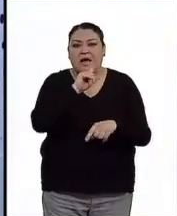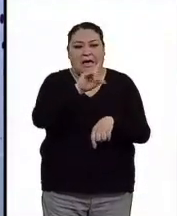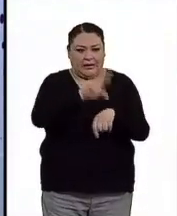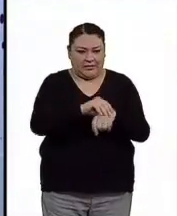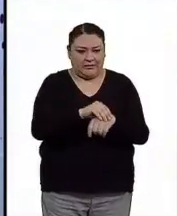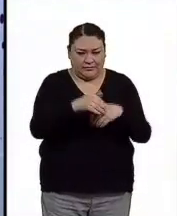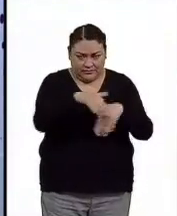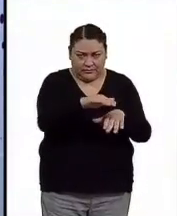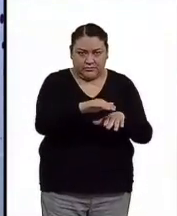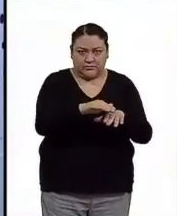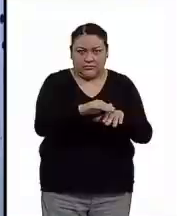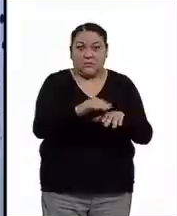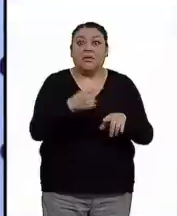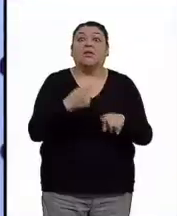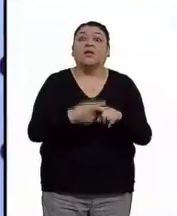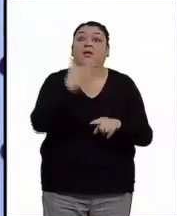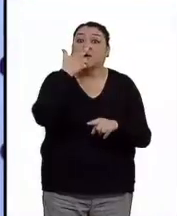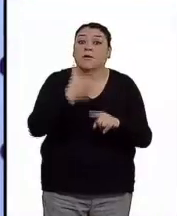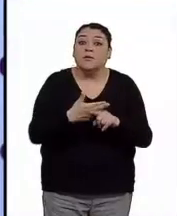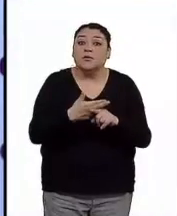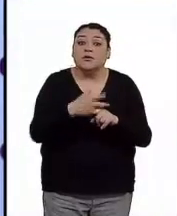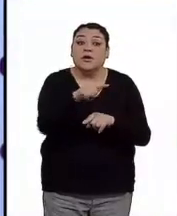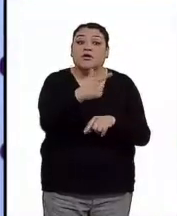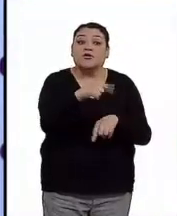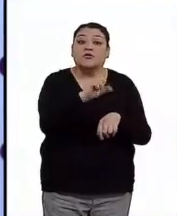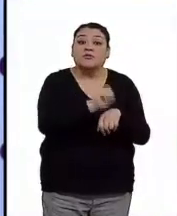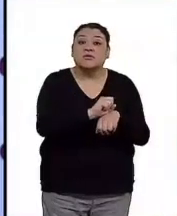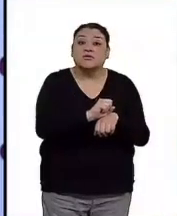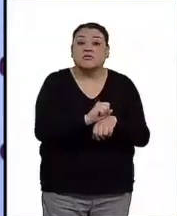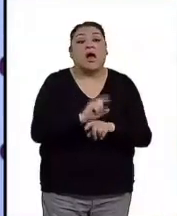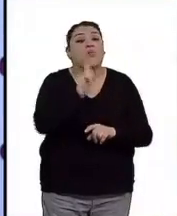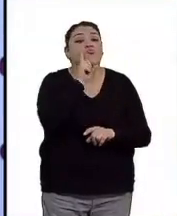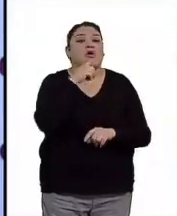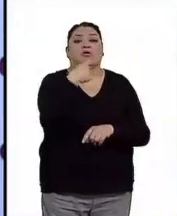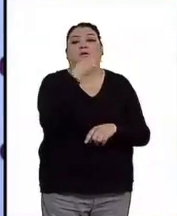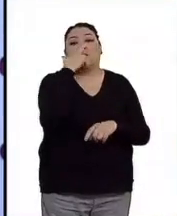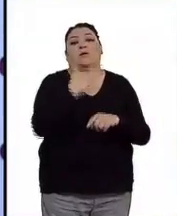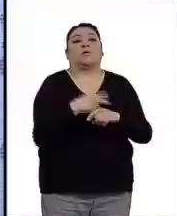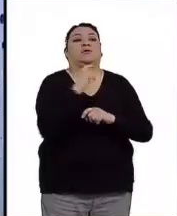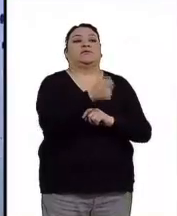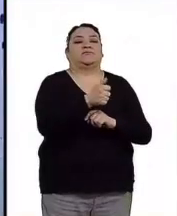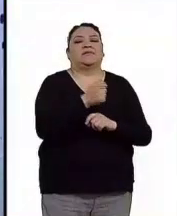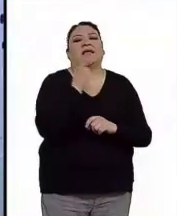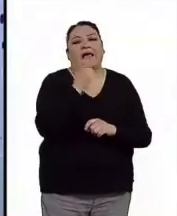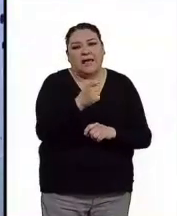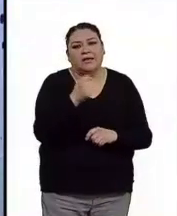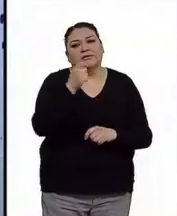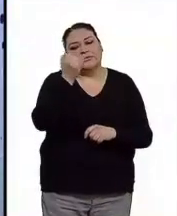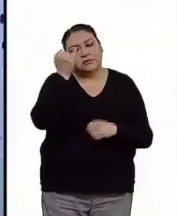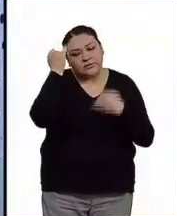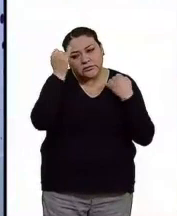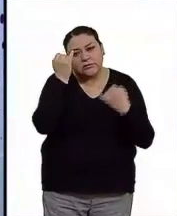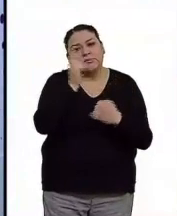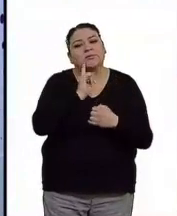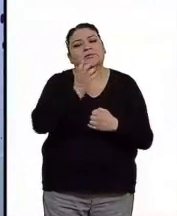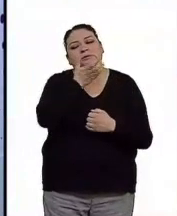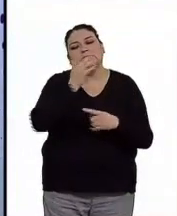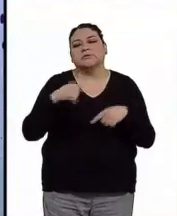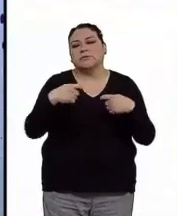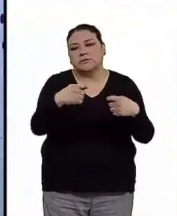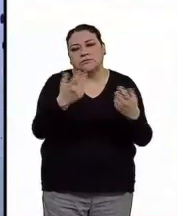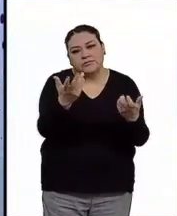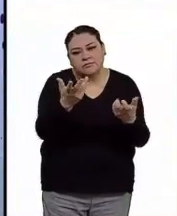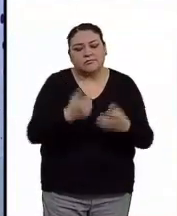toca cuidar al hijo? Pues a la mujer, ¿no? Exacto. Cuestiones de género, ¿no? Justo. Acá, bueno, también poniendo una